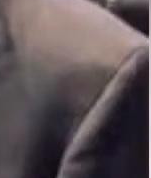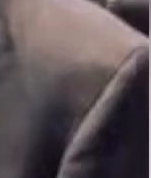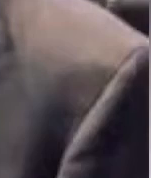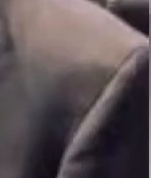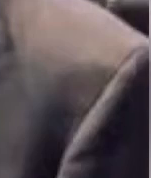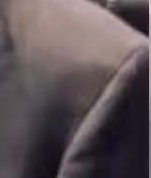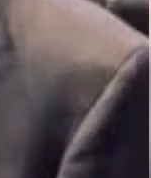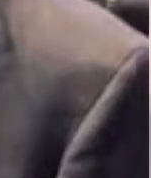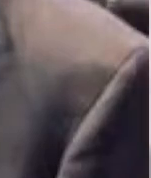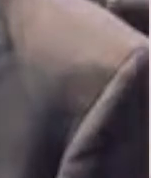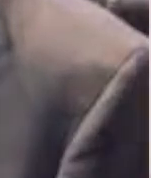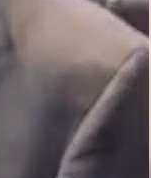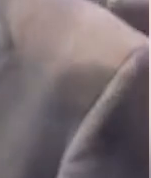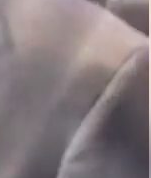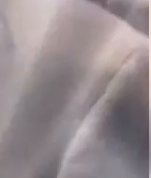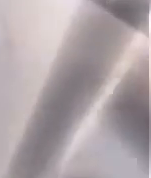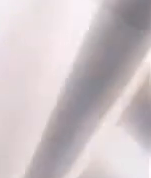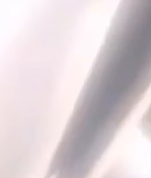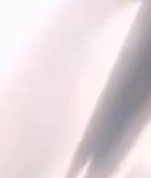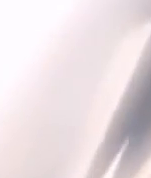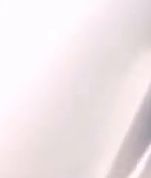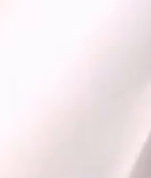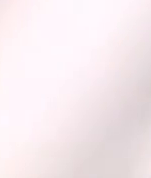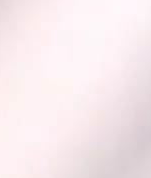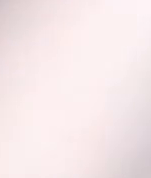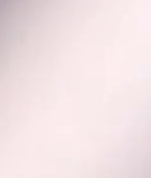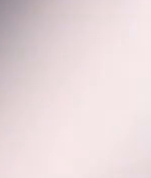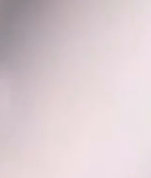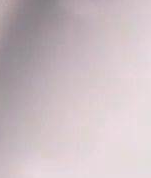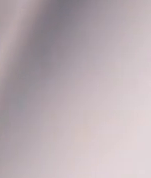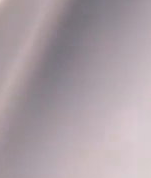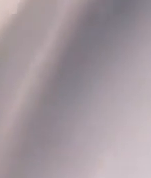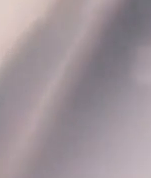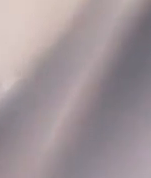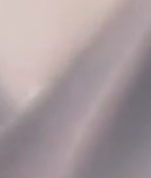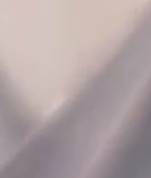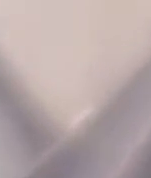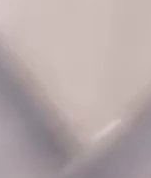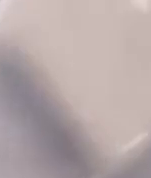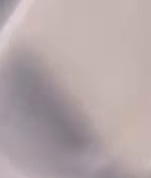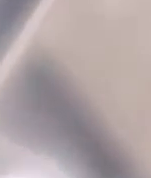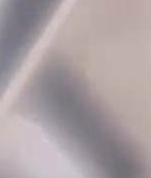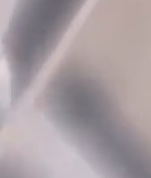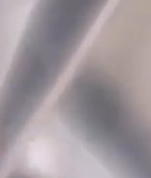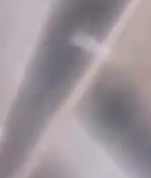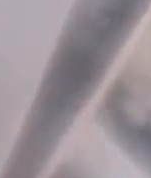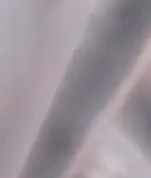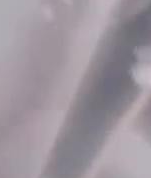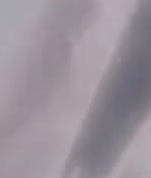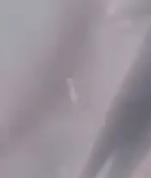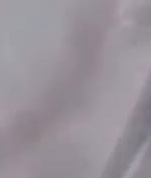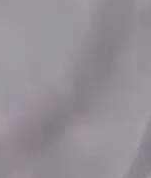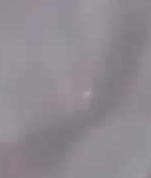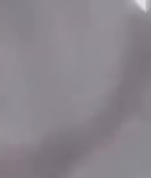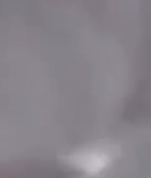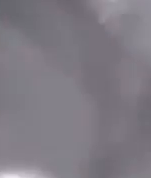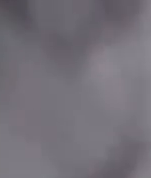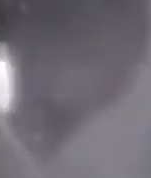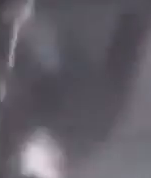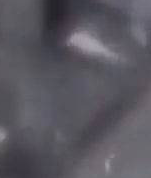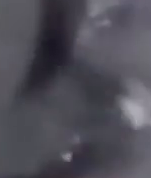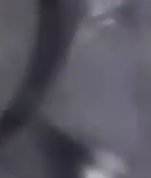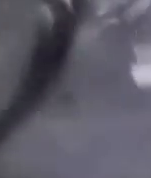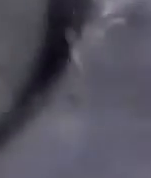Monreal, presentó este martes en el Senado de la República una iniciativa de reforma que permitiría a las asociaciones